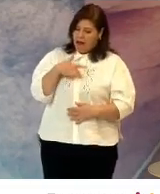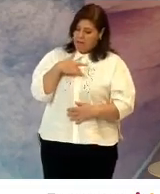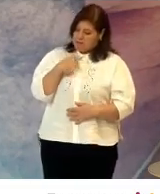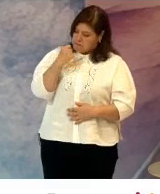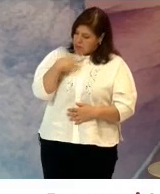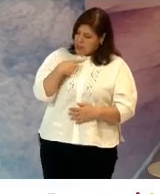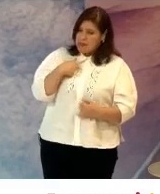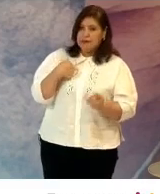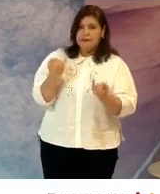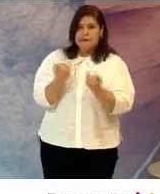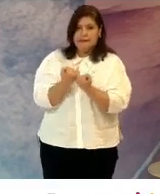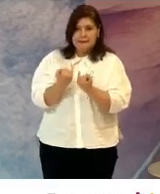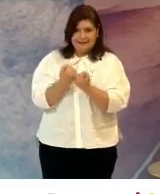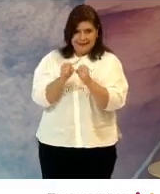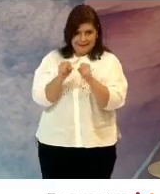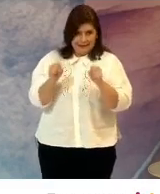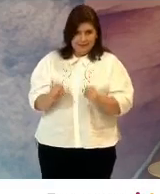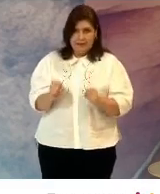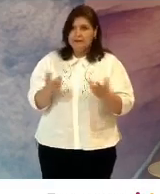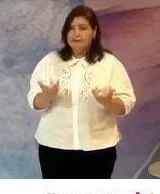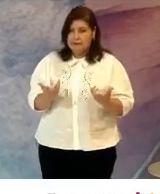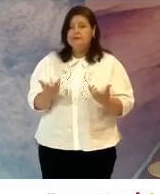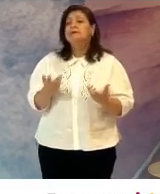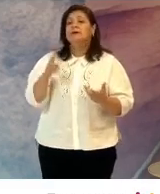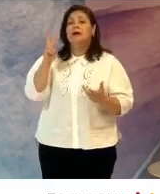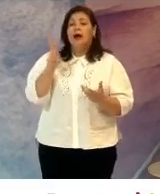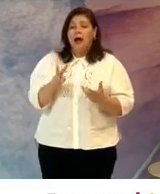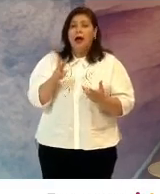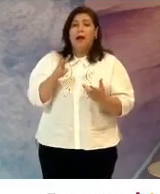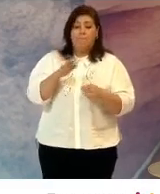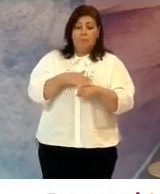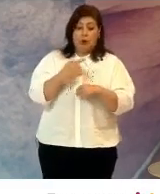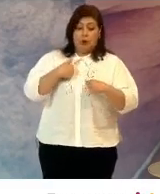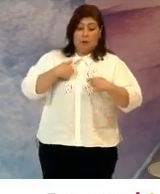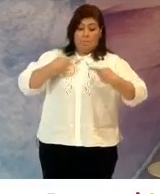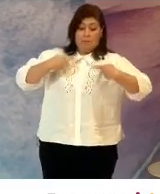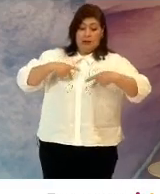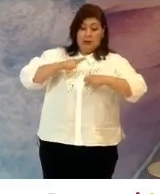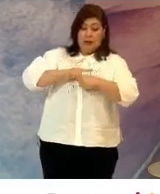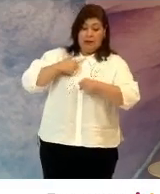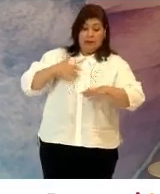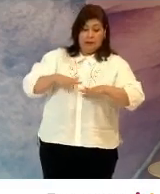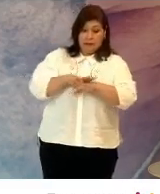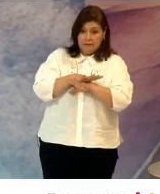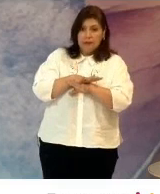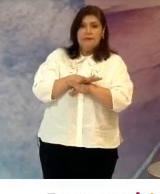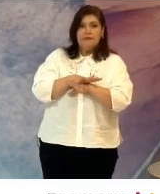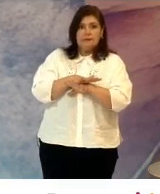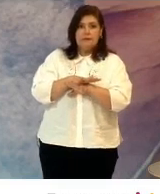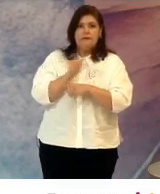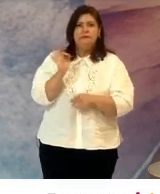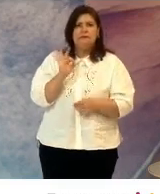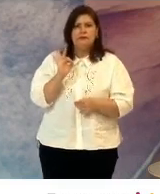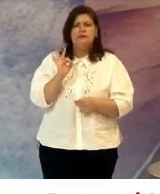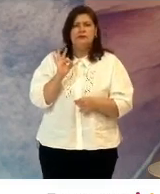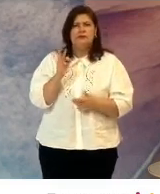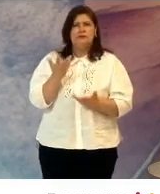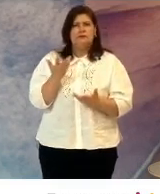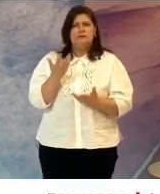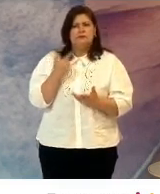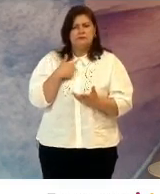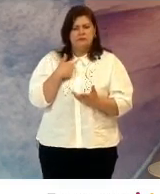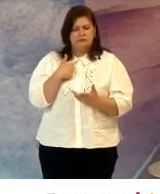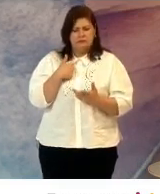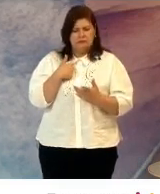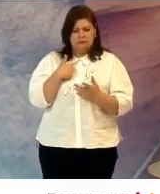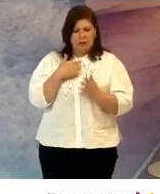que sabemos que a partir del cambio personal, si yo paso por un episodio